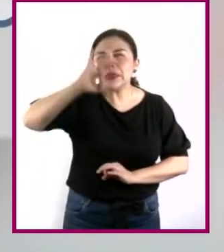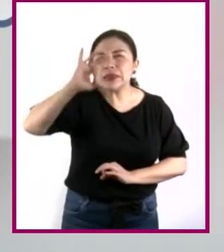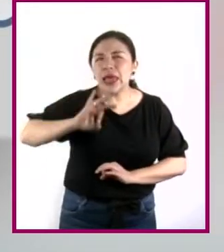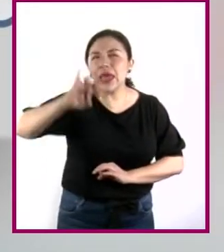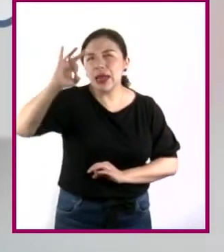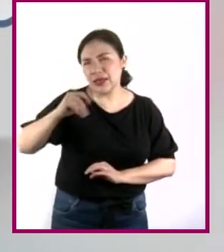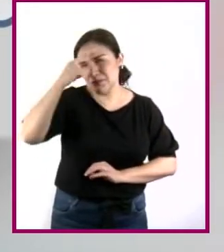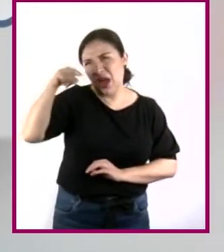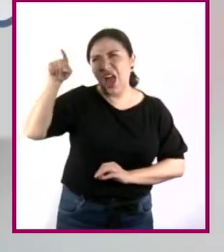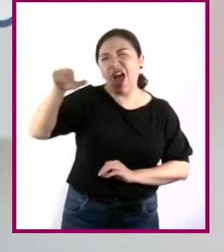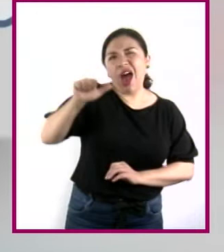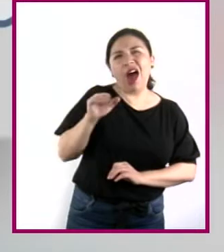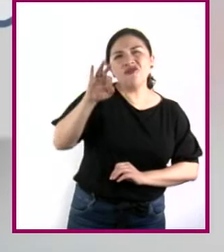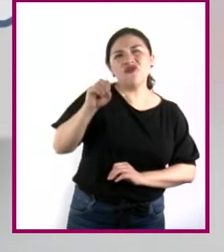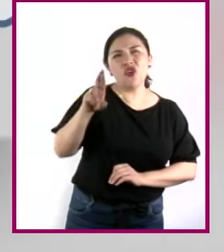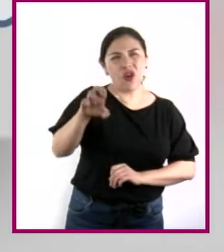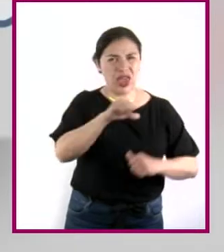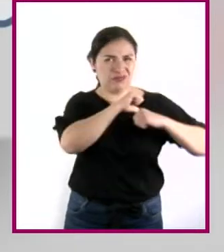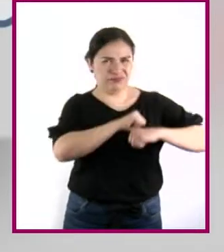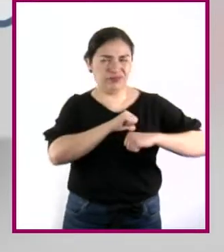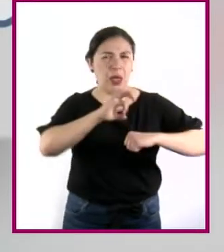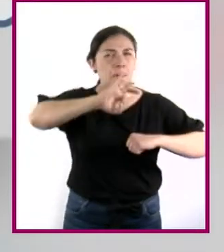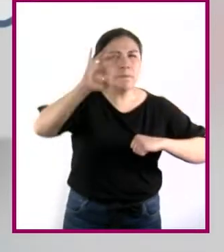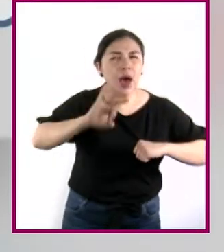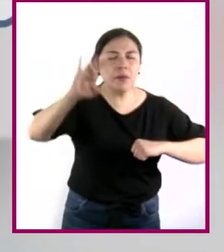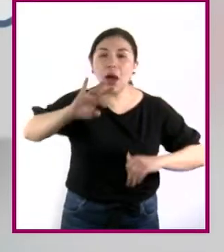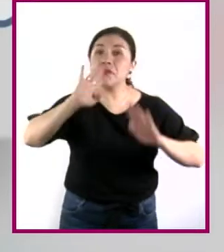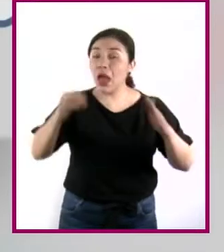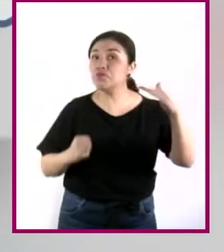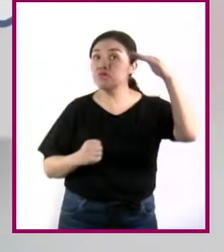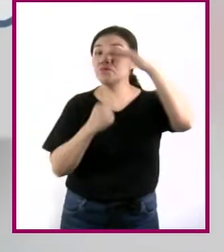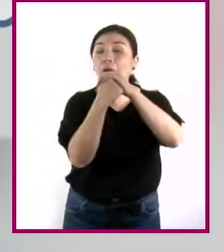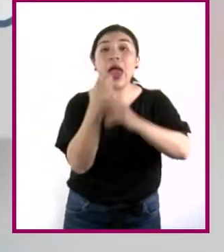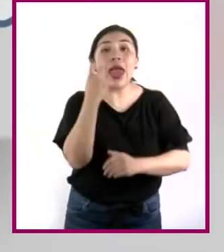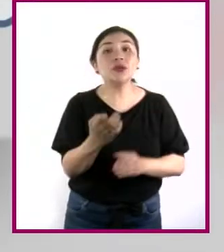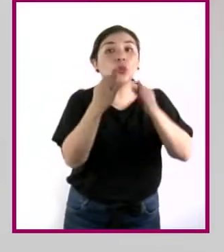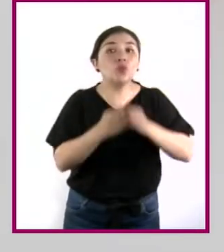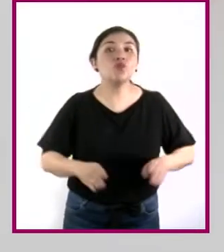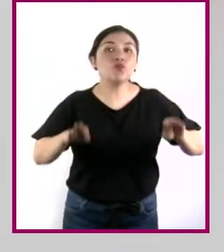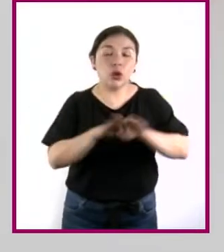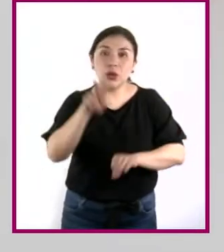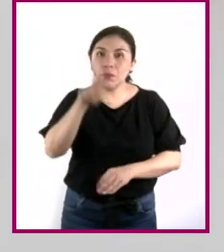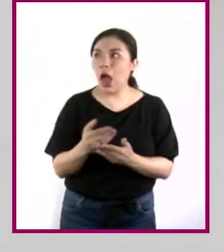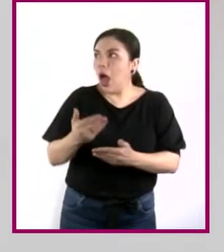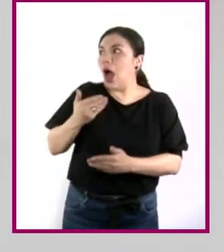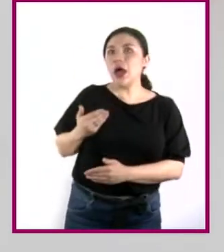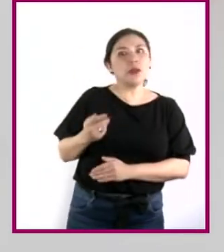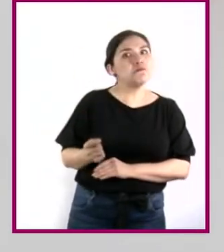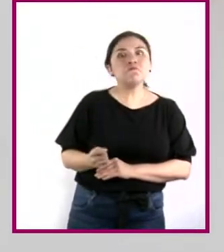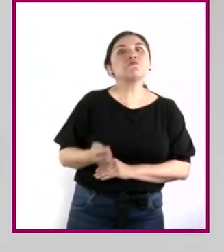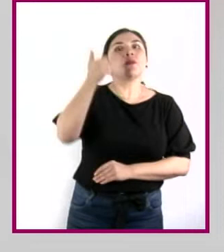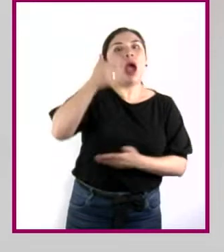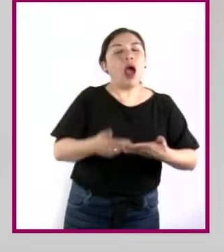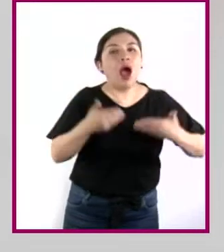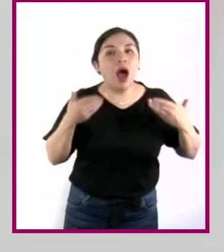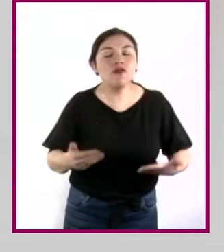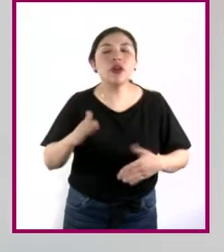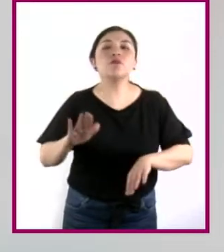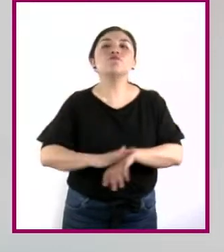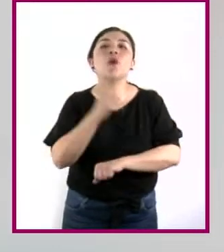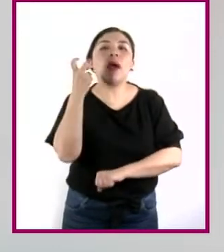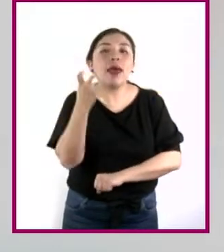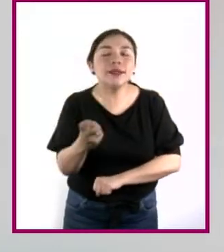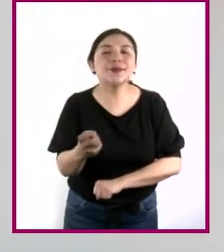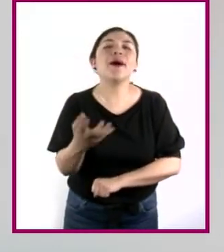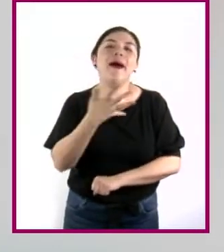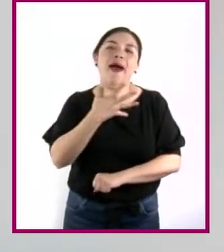las aseguradoras, de las Afores, me parece que es algo muy importante. Creo que es algo inédito porque sí les